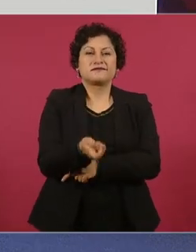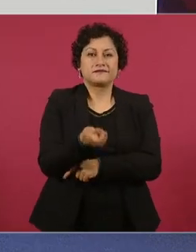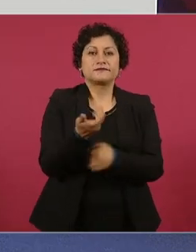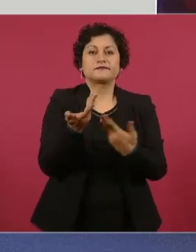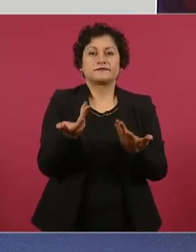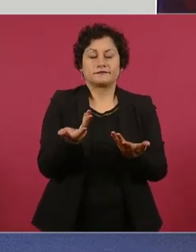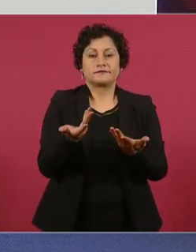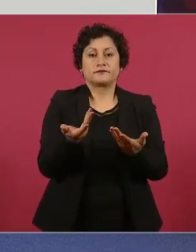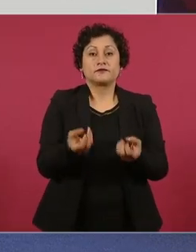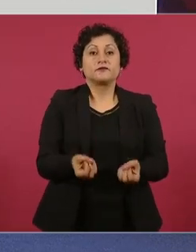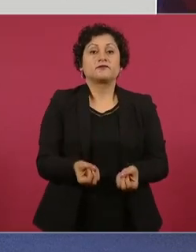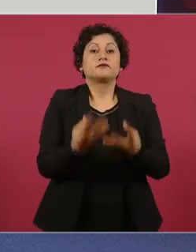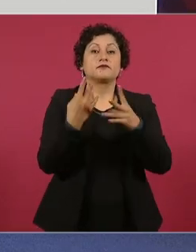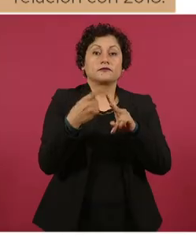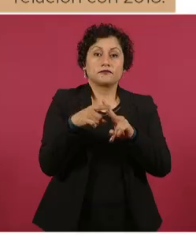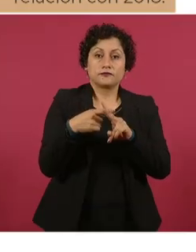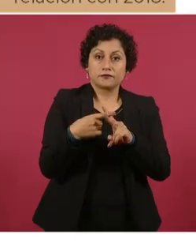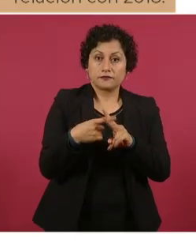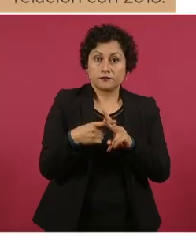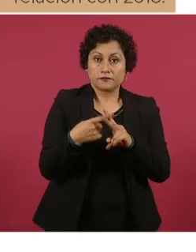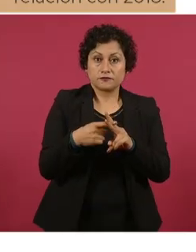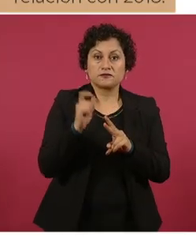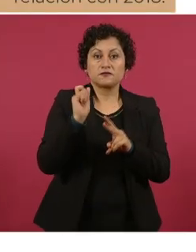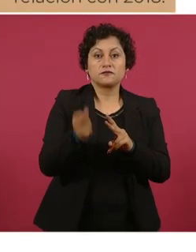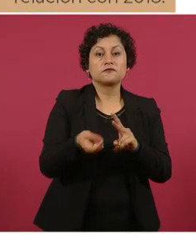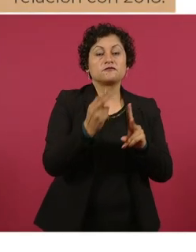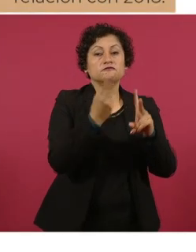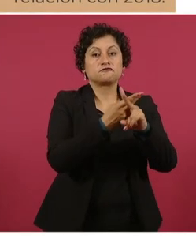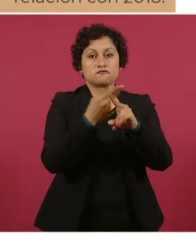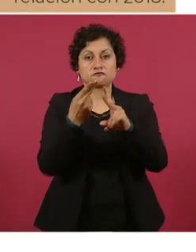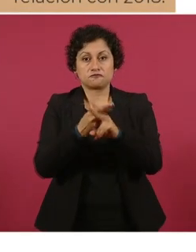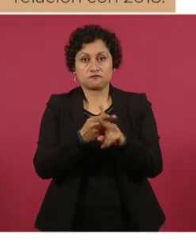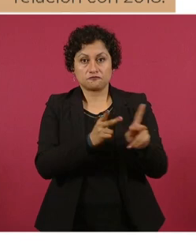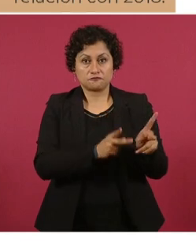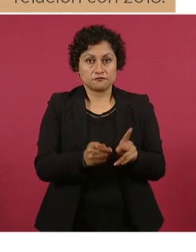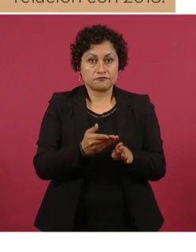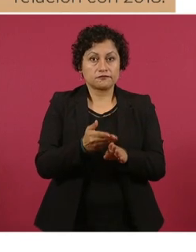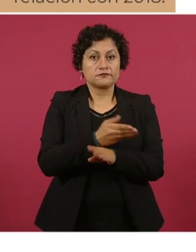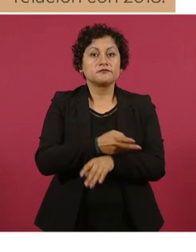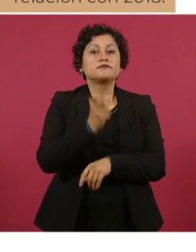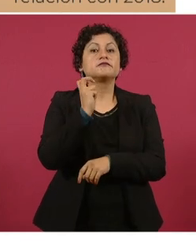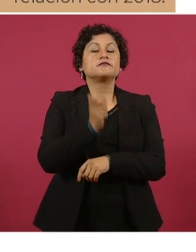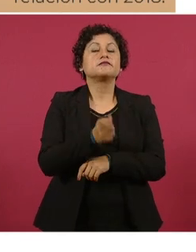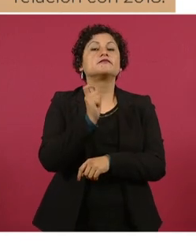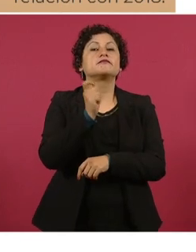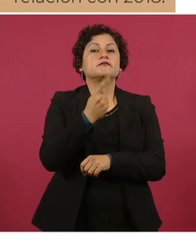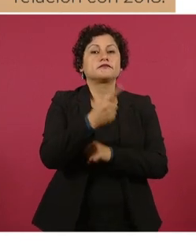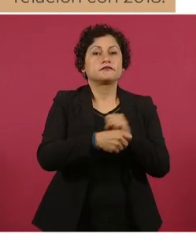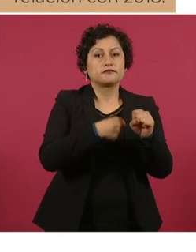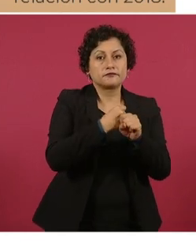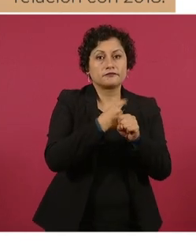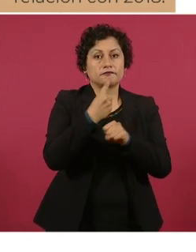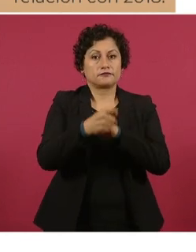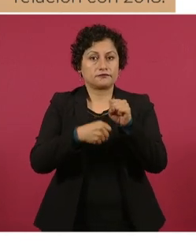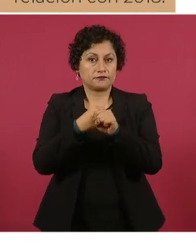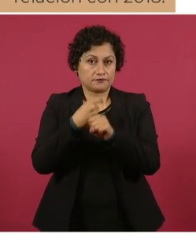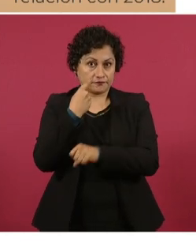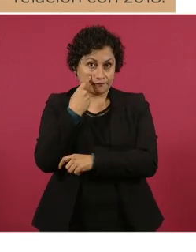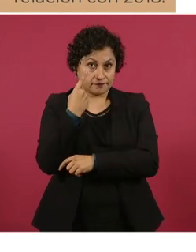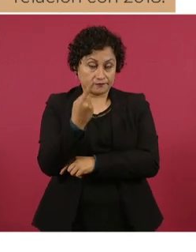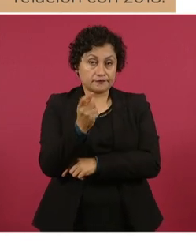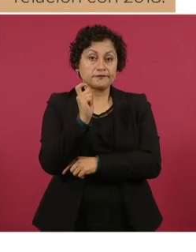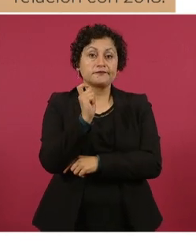homicidios dolosos de año contra año. Decir, recordar que estas,